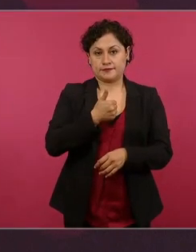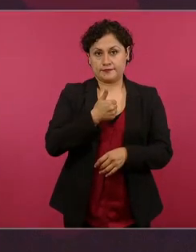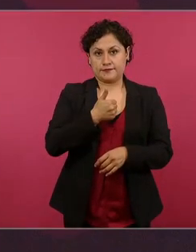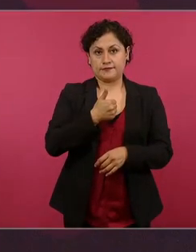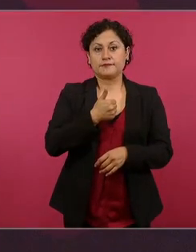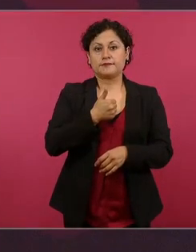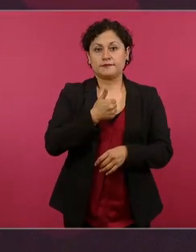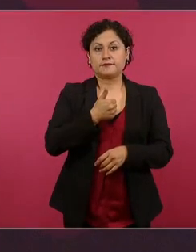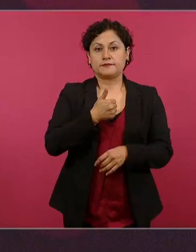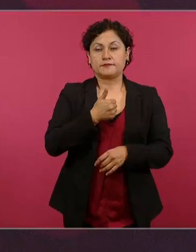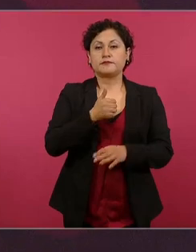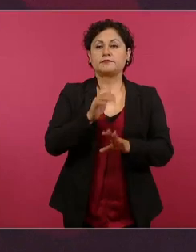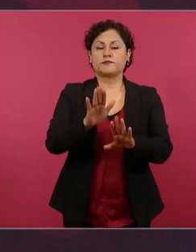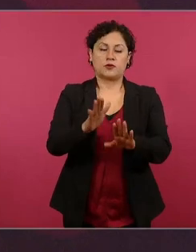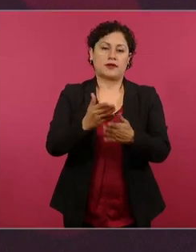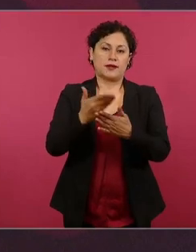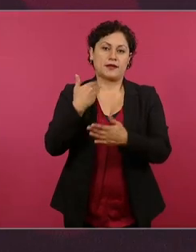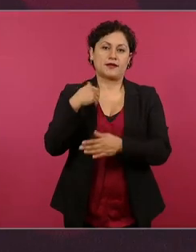de la Sede Sol